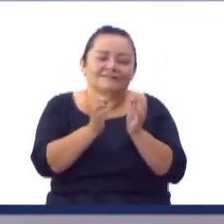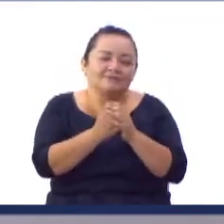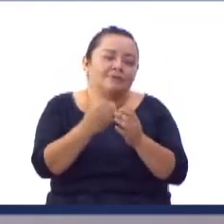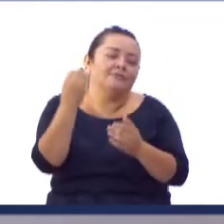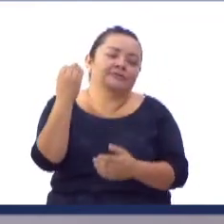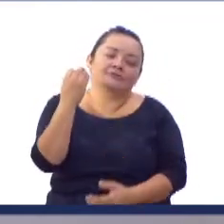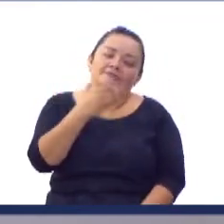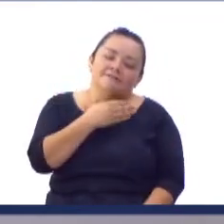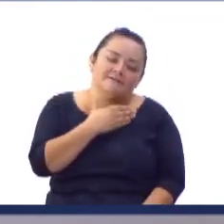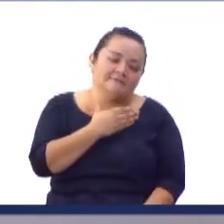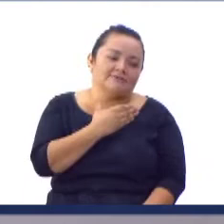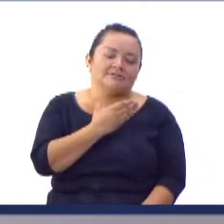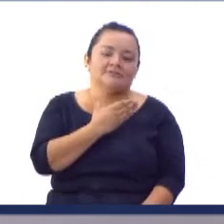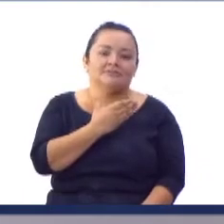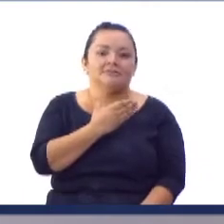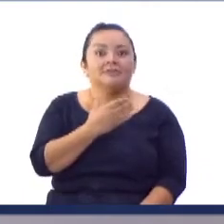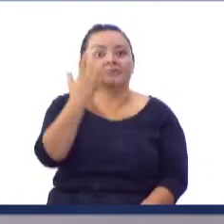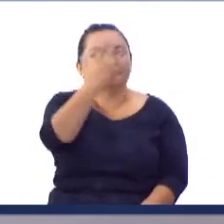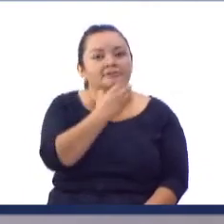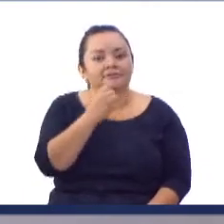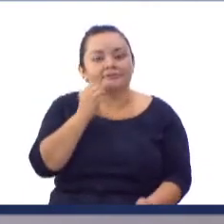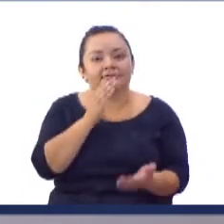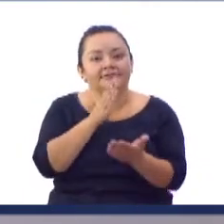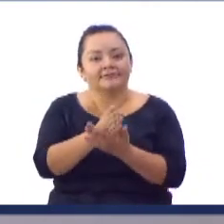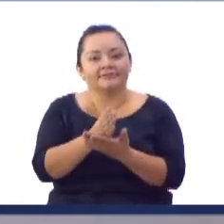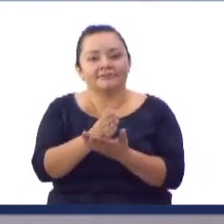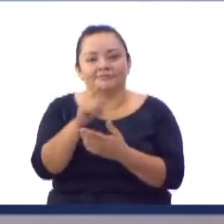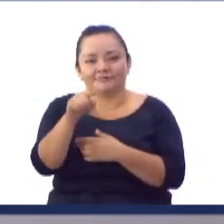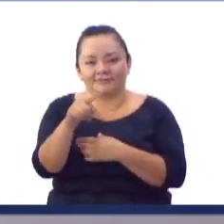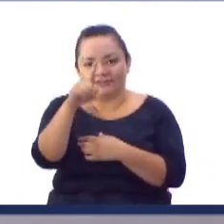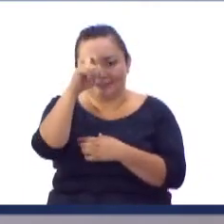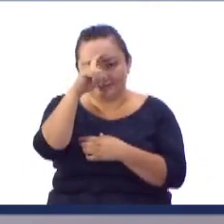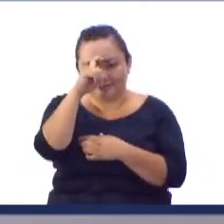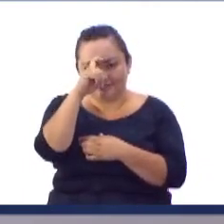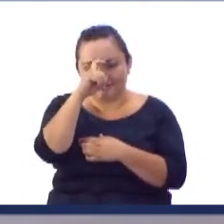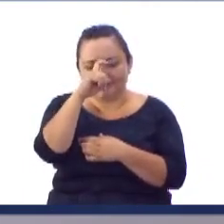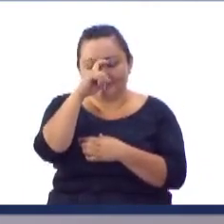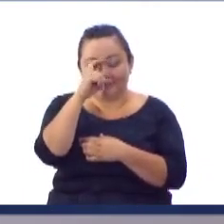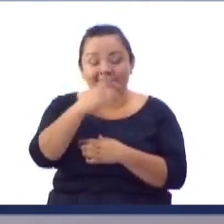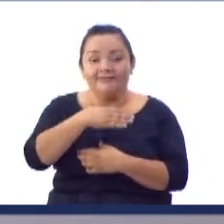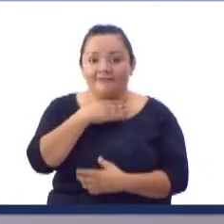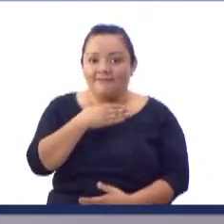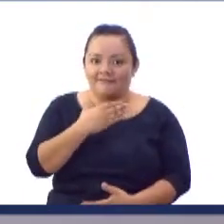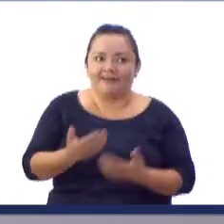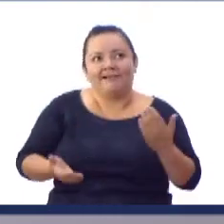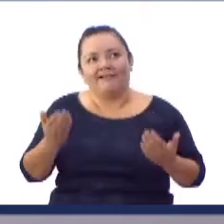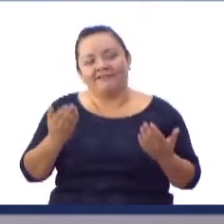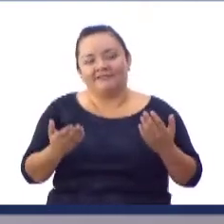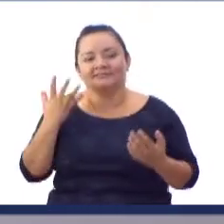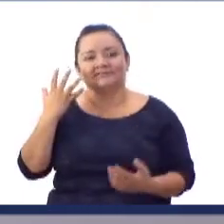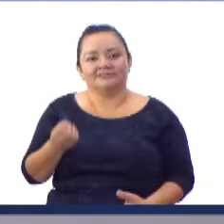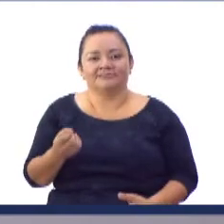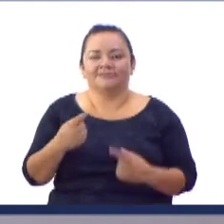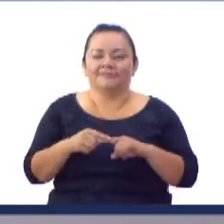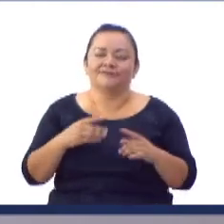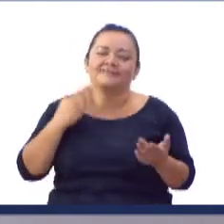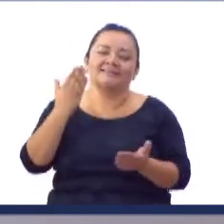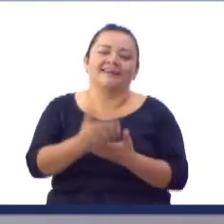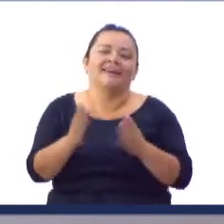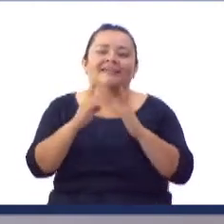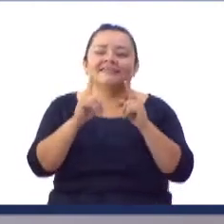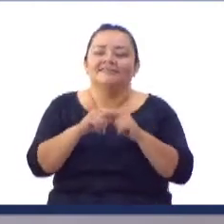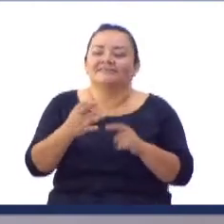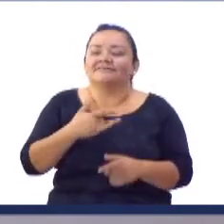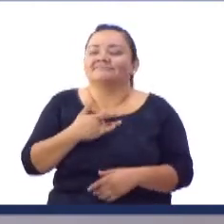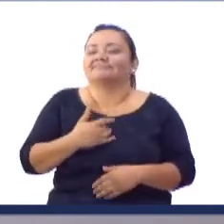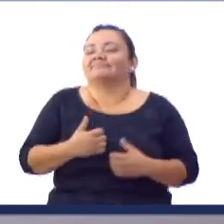problema que es difícil hermano mire qué lindo es llegar que saber que usted tiene un trabajo difícil que a veces la pasando mal en el día pero cuando usted llega a